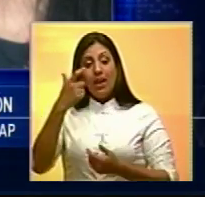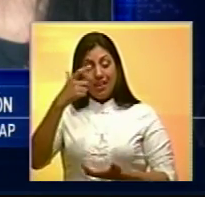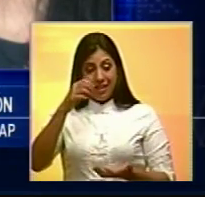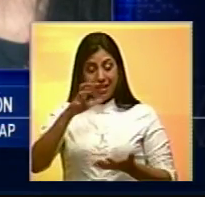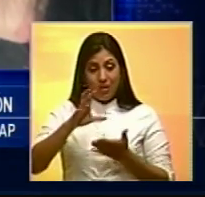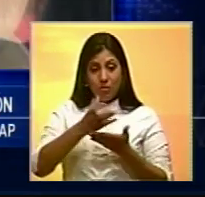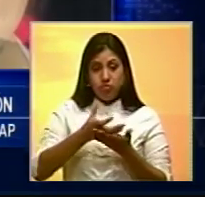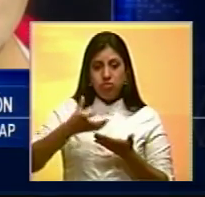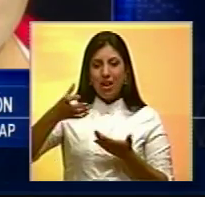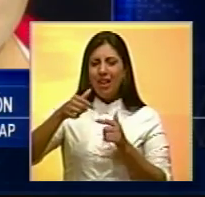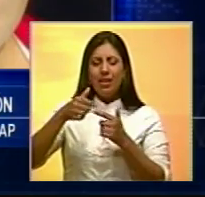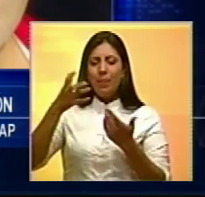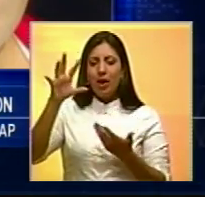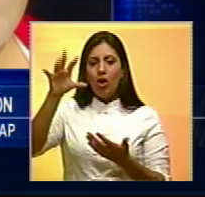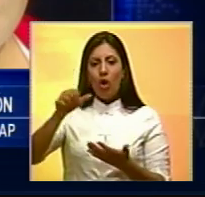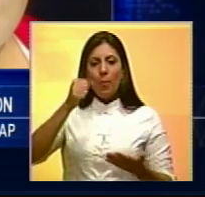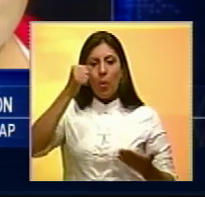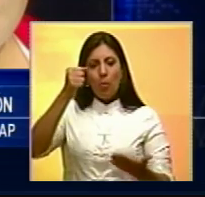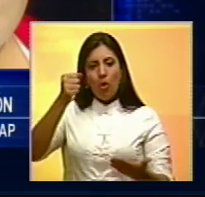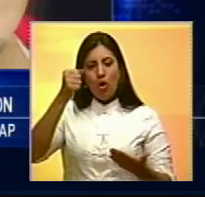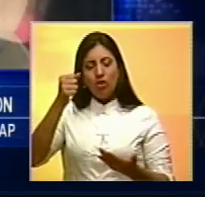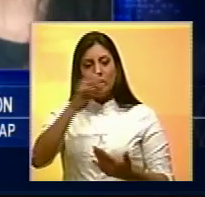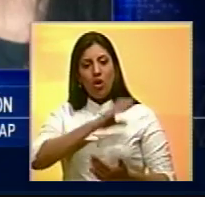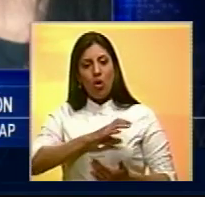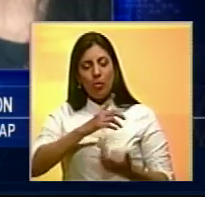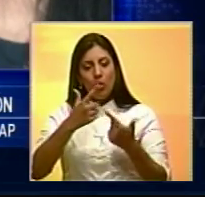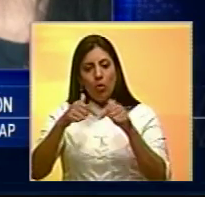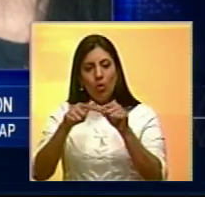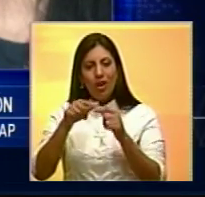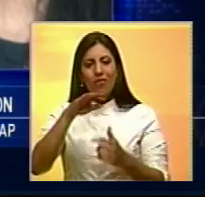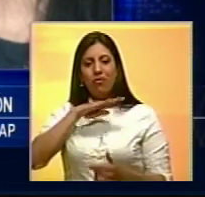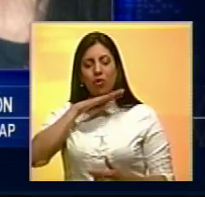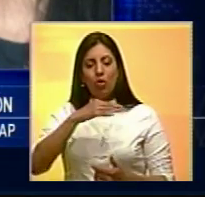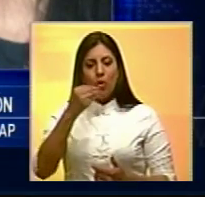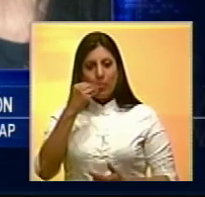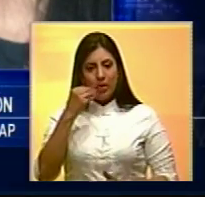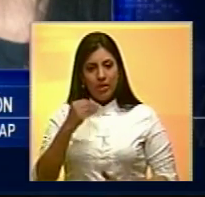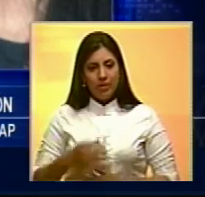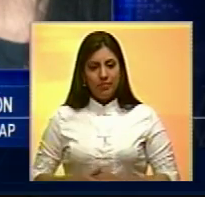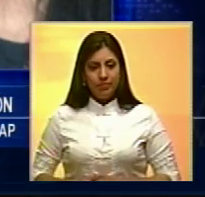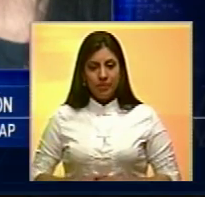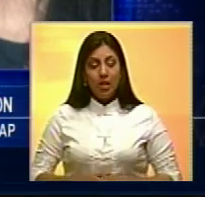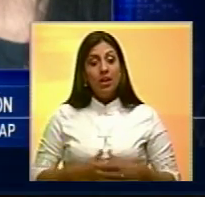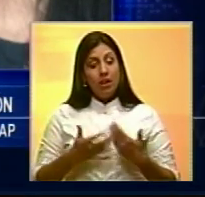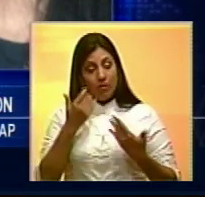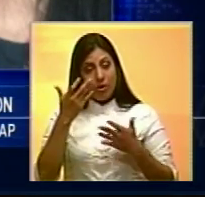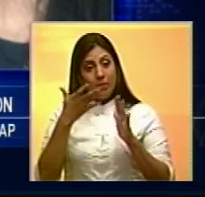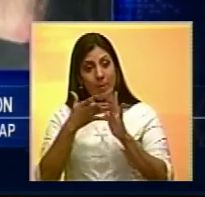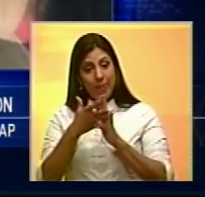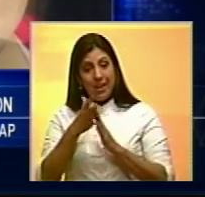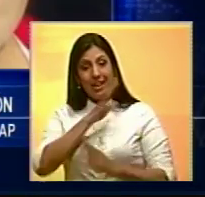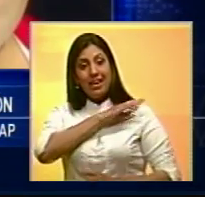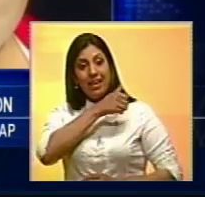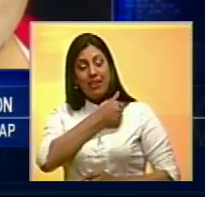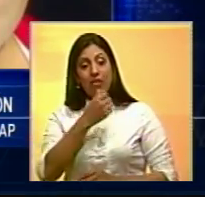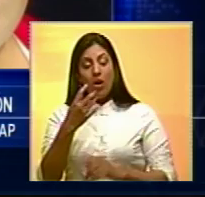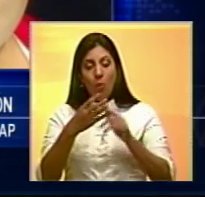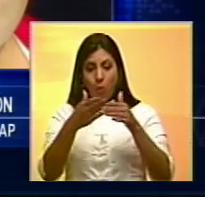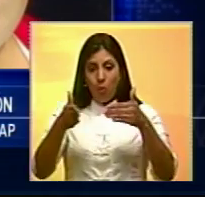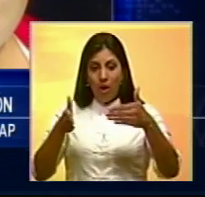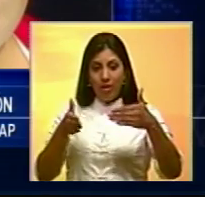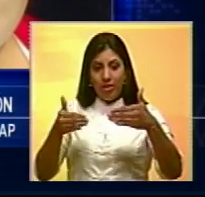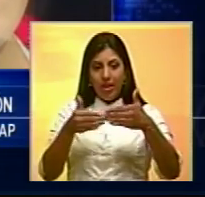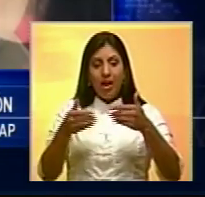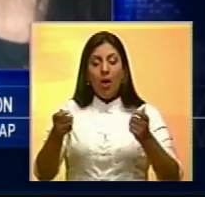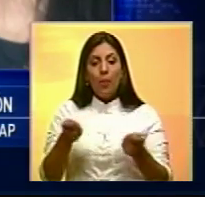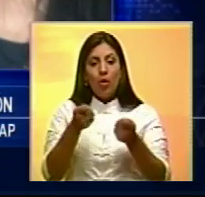que llevaba era para la adquisición de las bolsas de los comités locales de abastecimiento y producción CLAP. Ramírez es jefa de cuadra de este programa